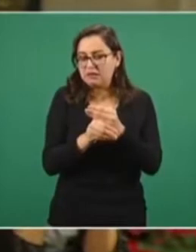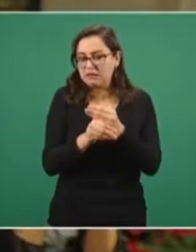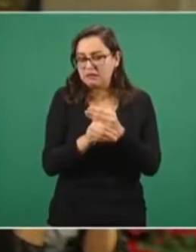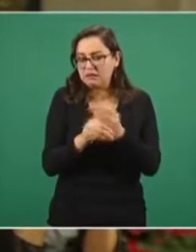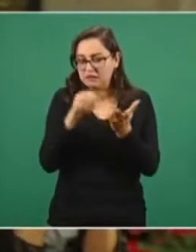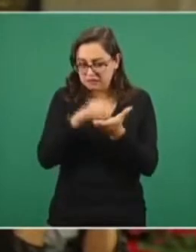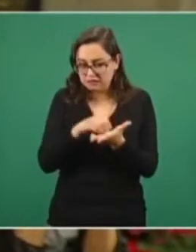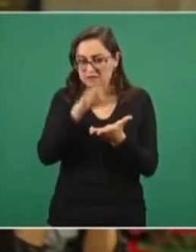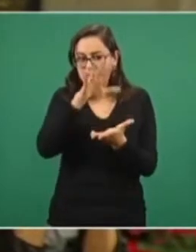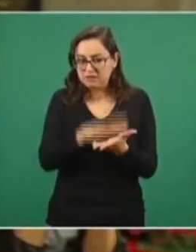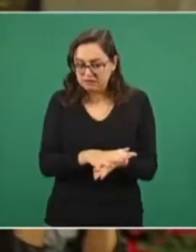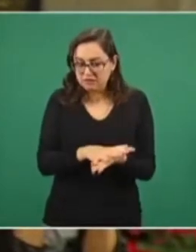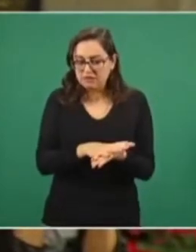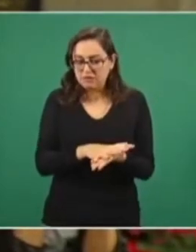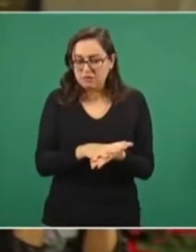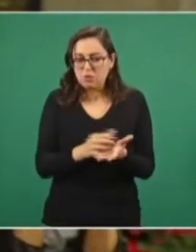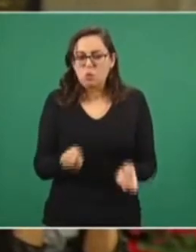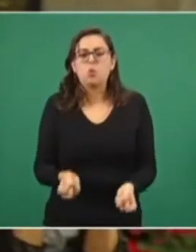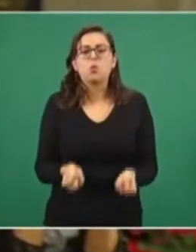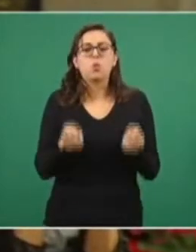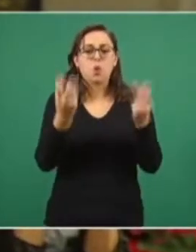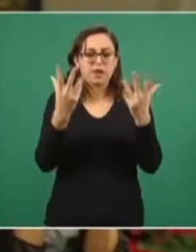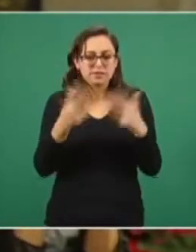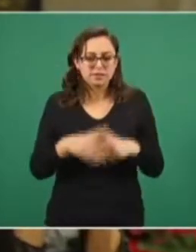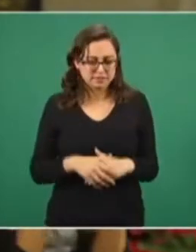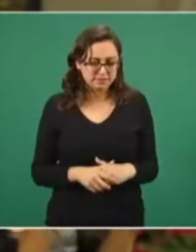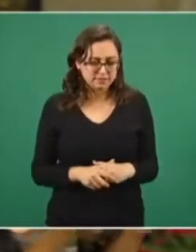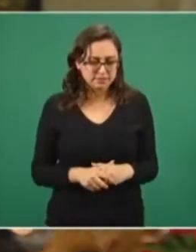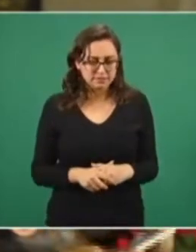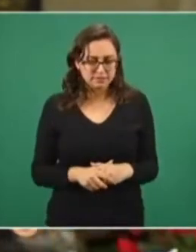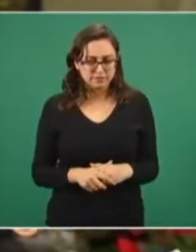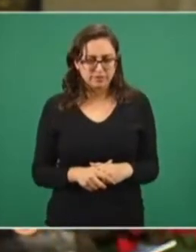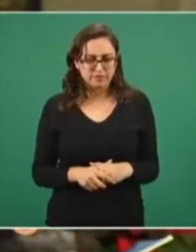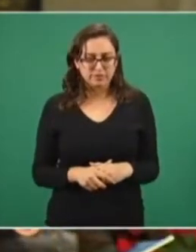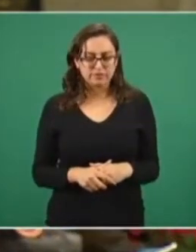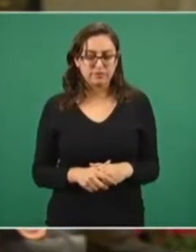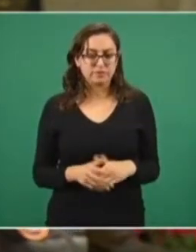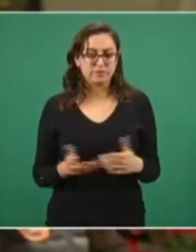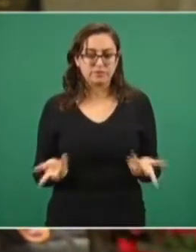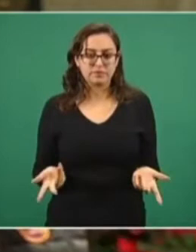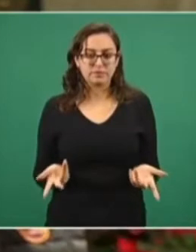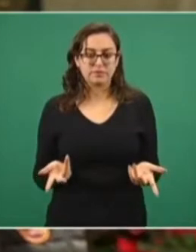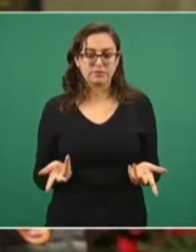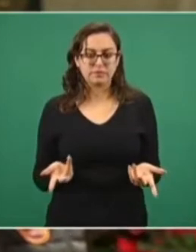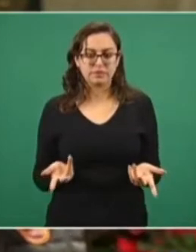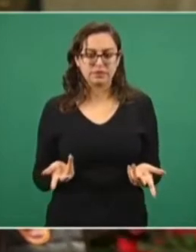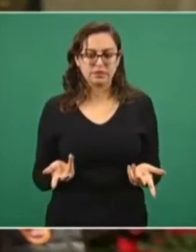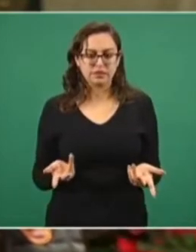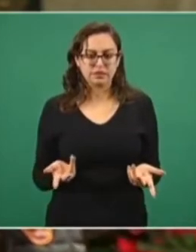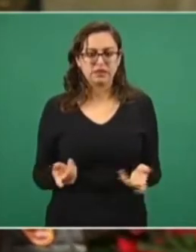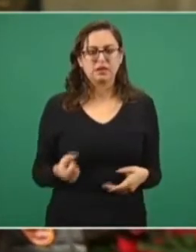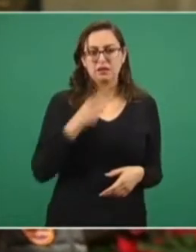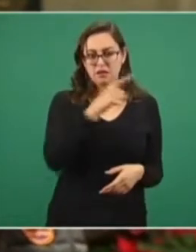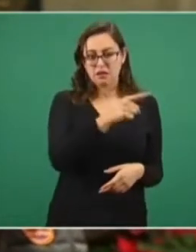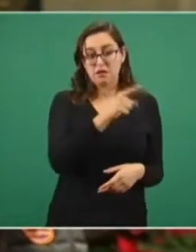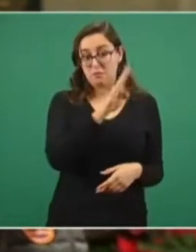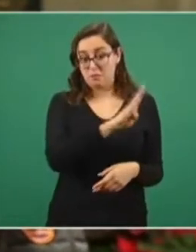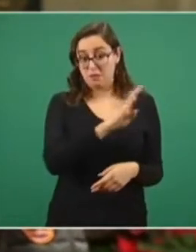de recontagios? Estamos hablando de estamos aquí el caso más cercano del gobernador de Baja California